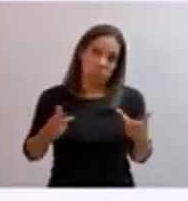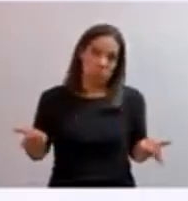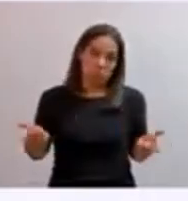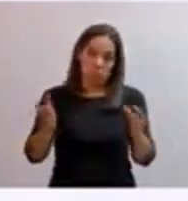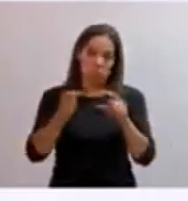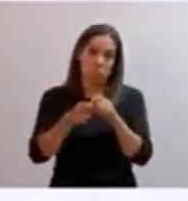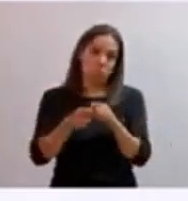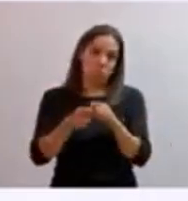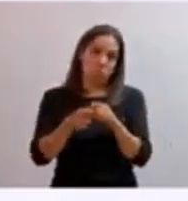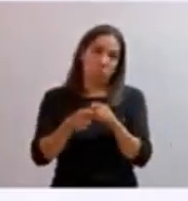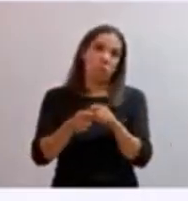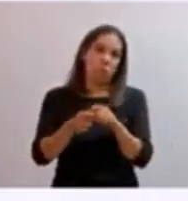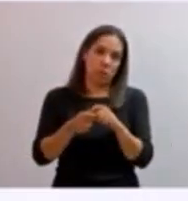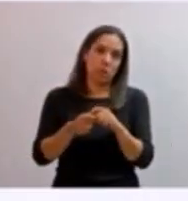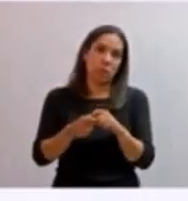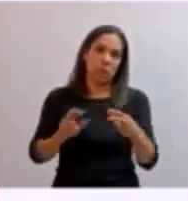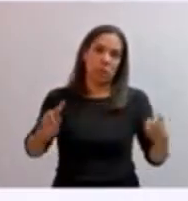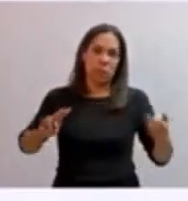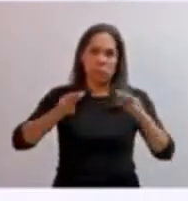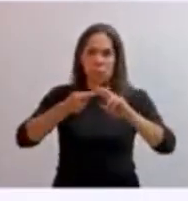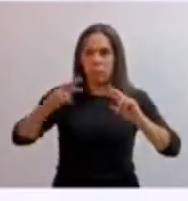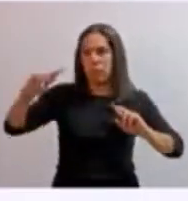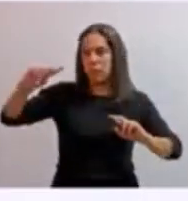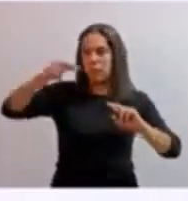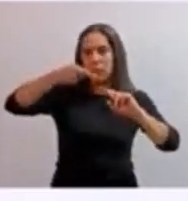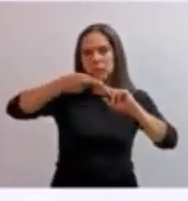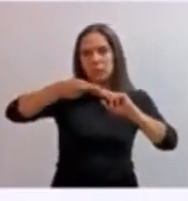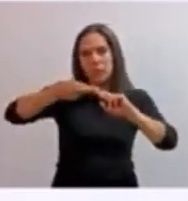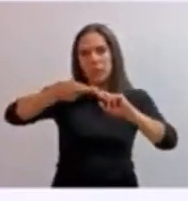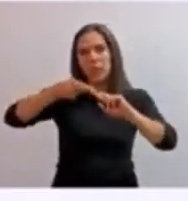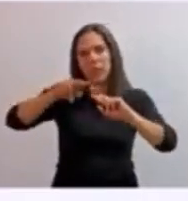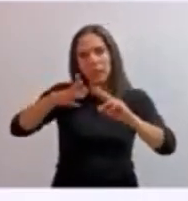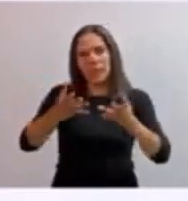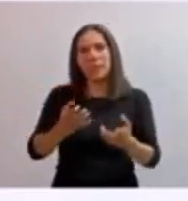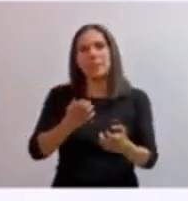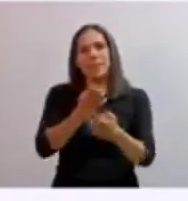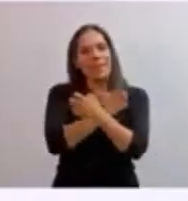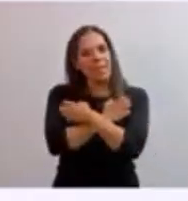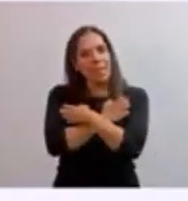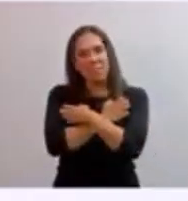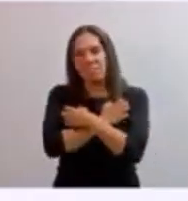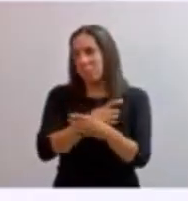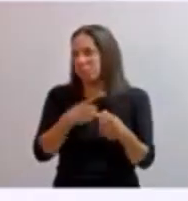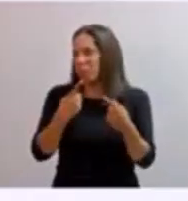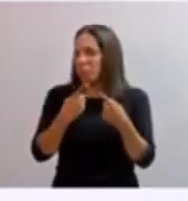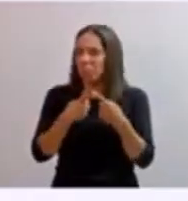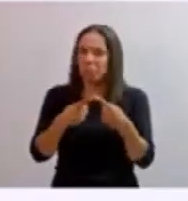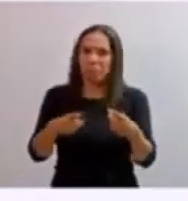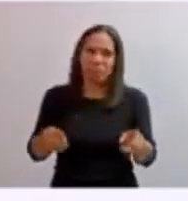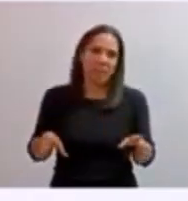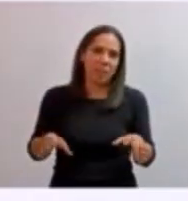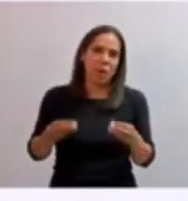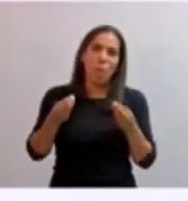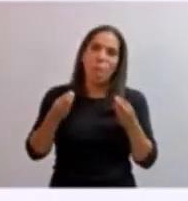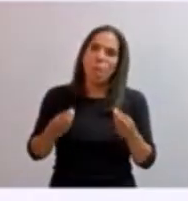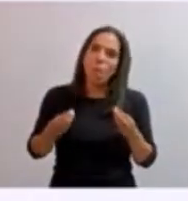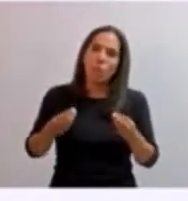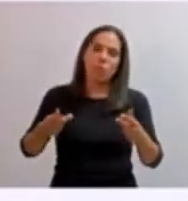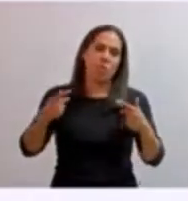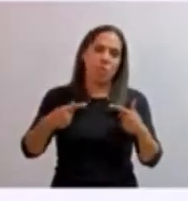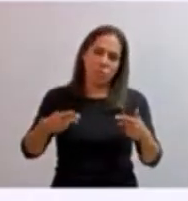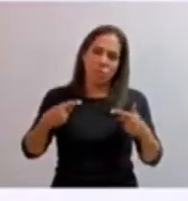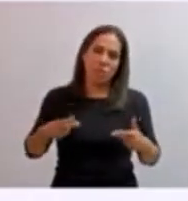nos relacionamos con el acto educativo, por decirlo así, y todas tenemos